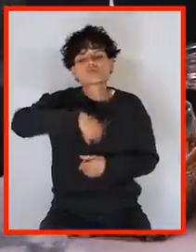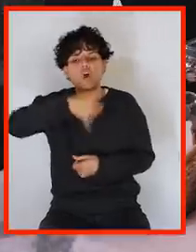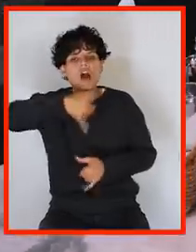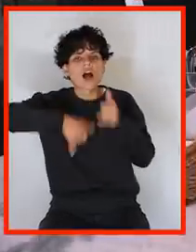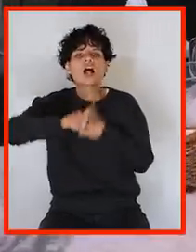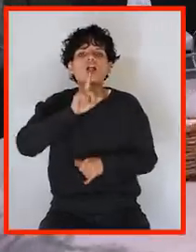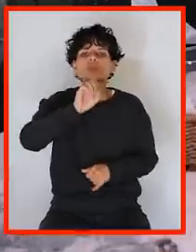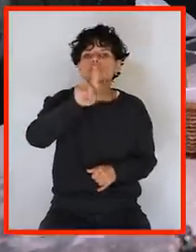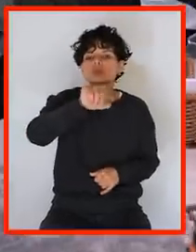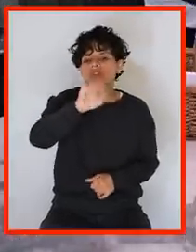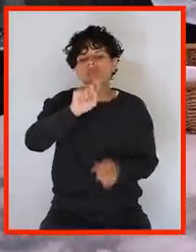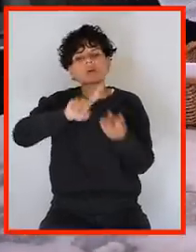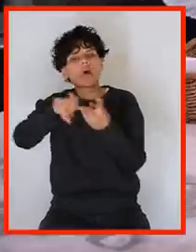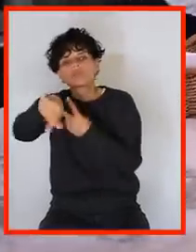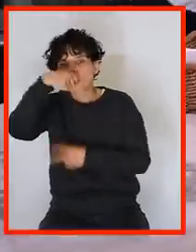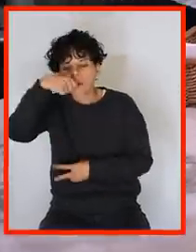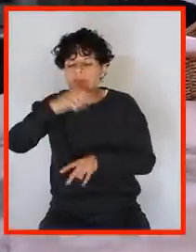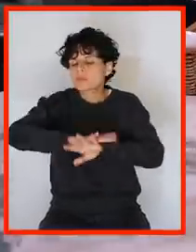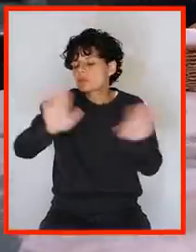Ah, no. No.